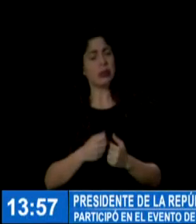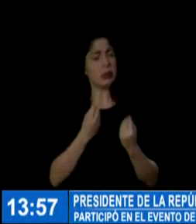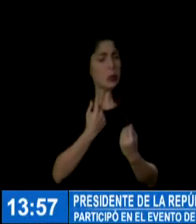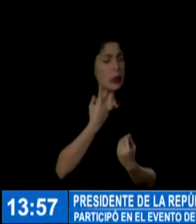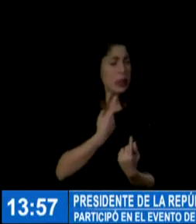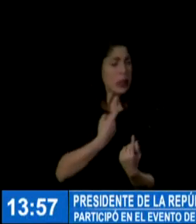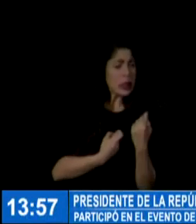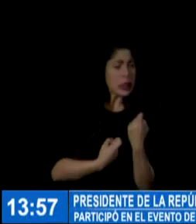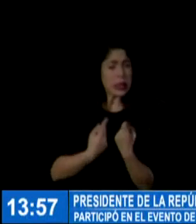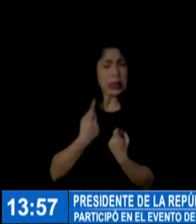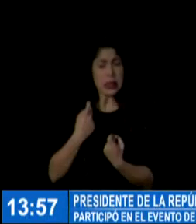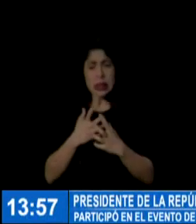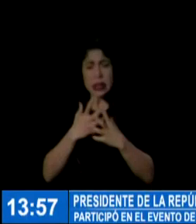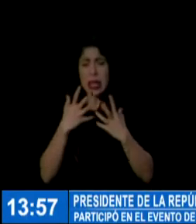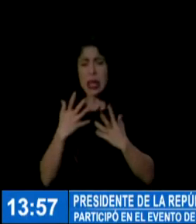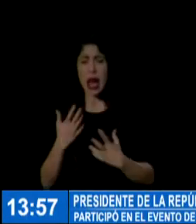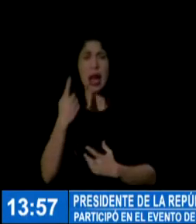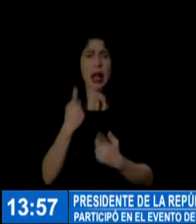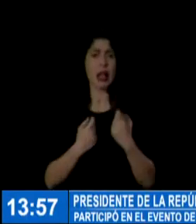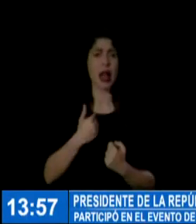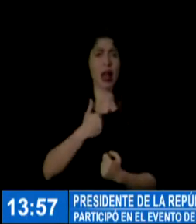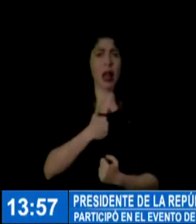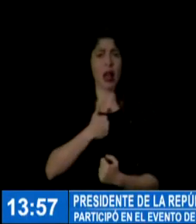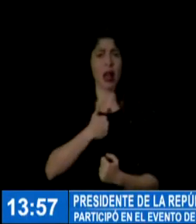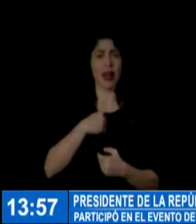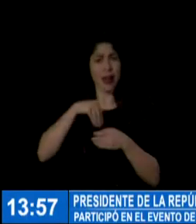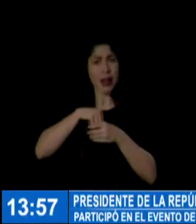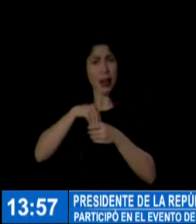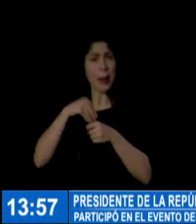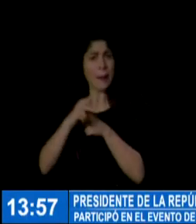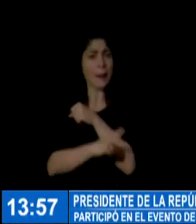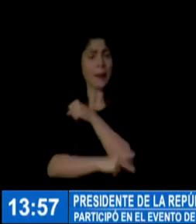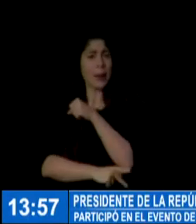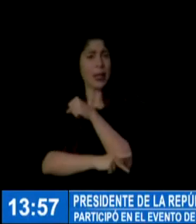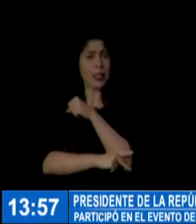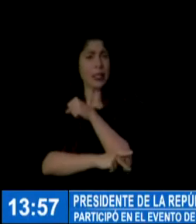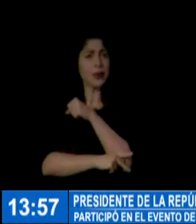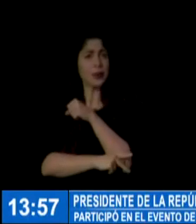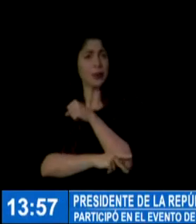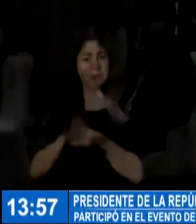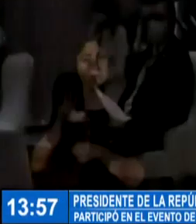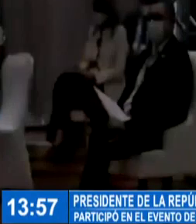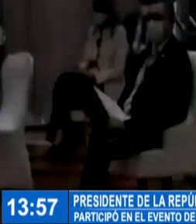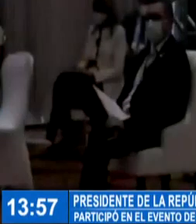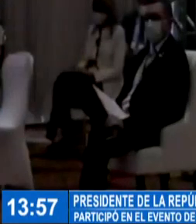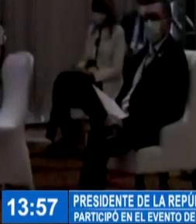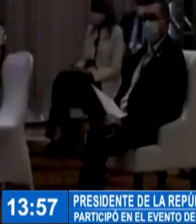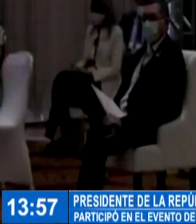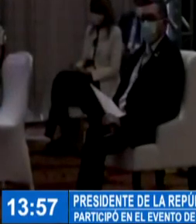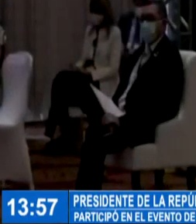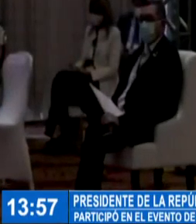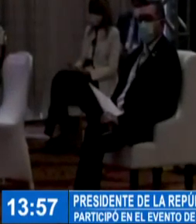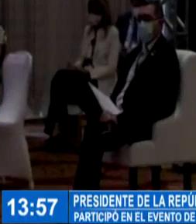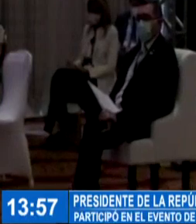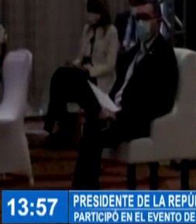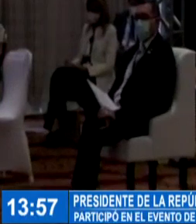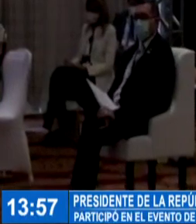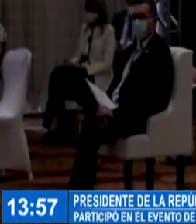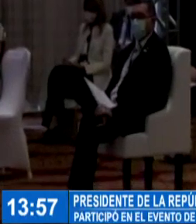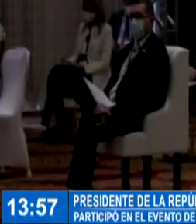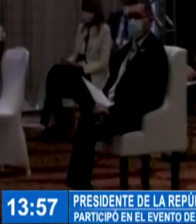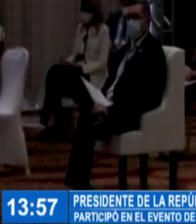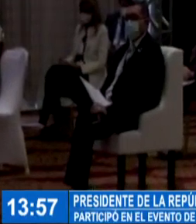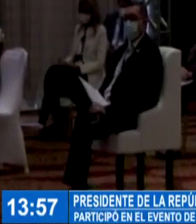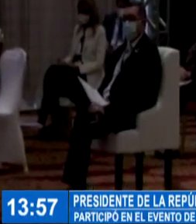deficiencias que tenemos los países en esta región es que no hemos tenido la